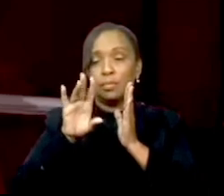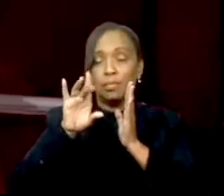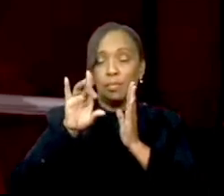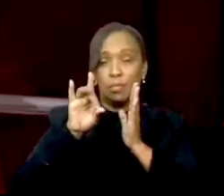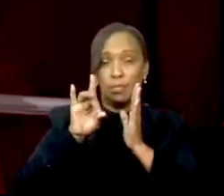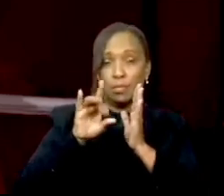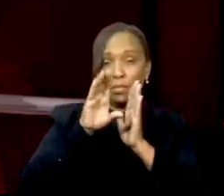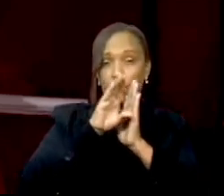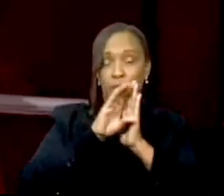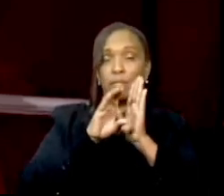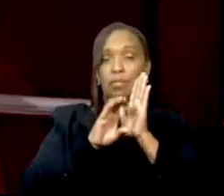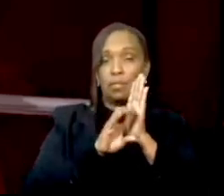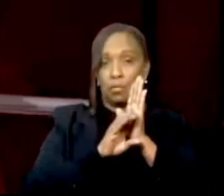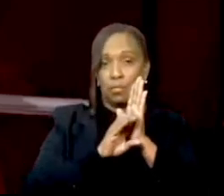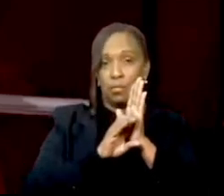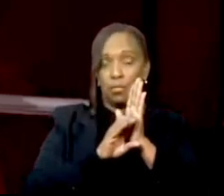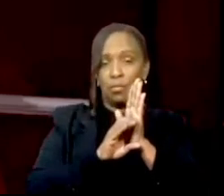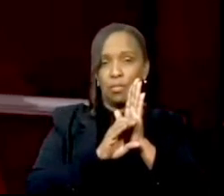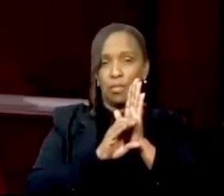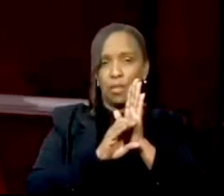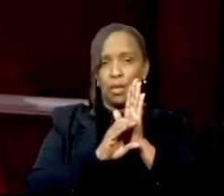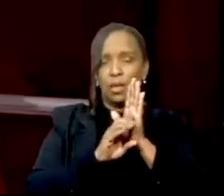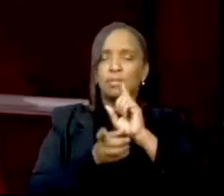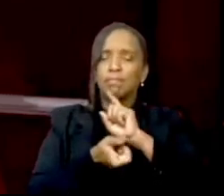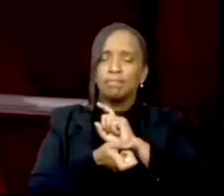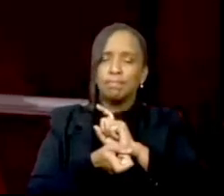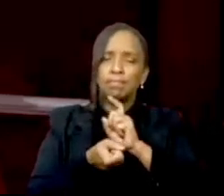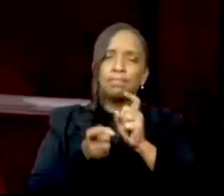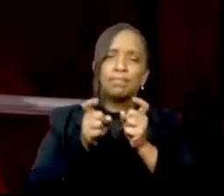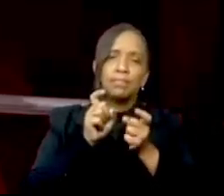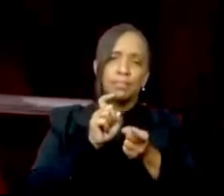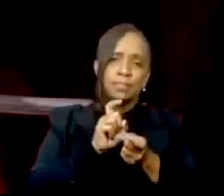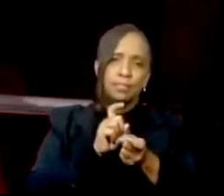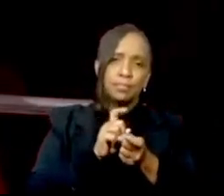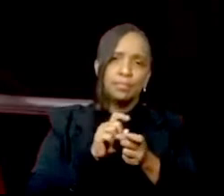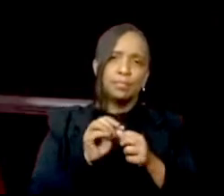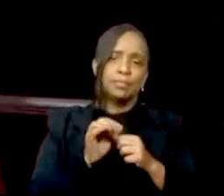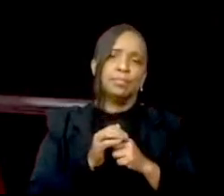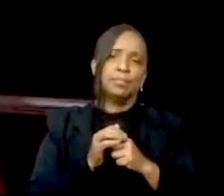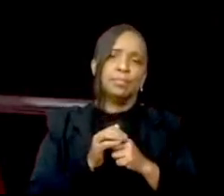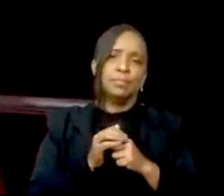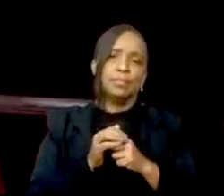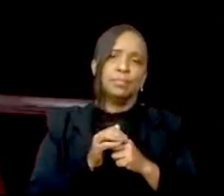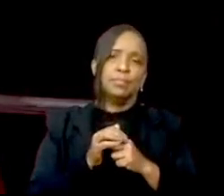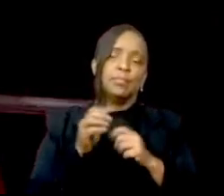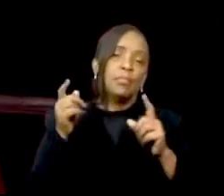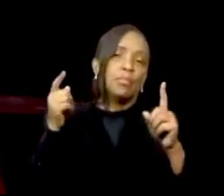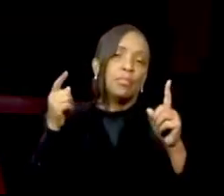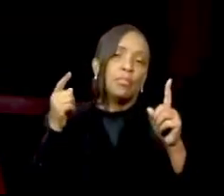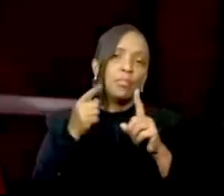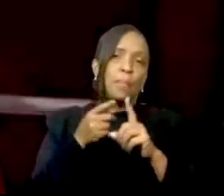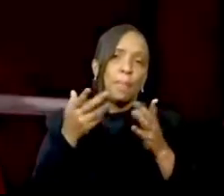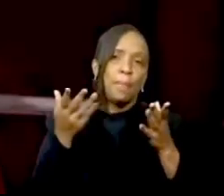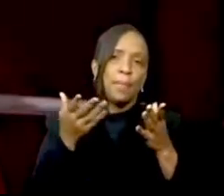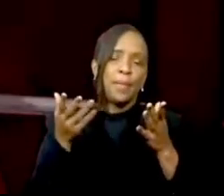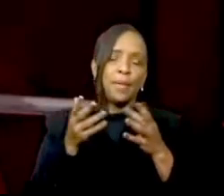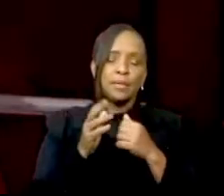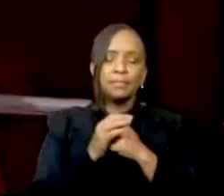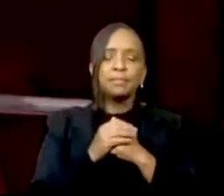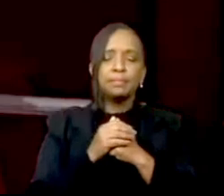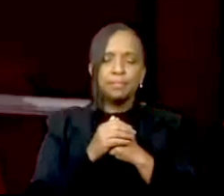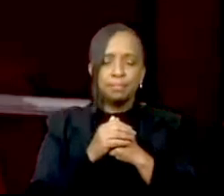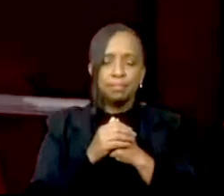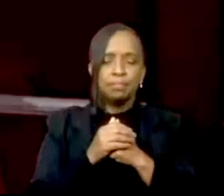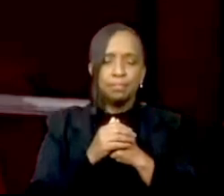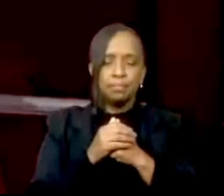Constitución que Versa sobre la forma de gobierno de nuestro